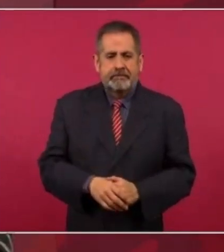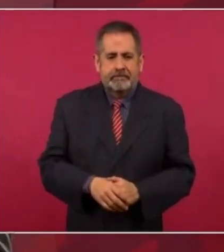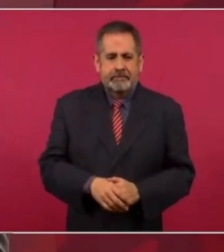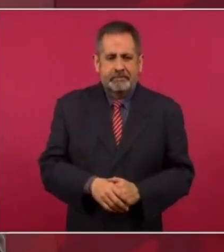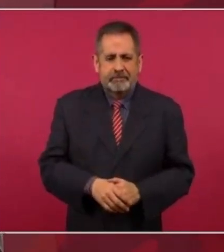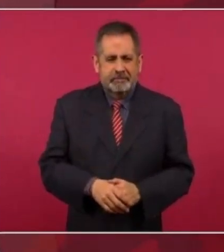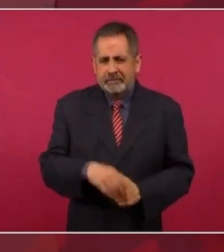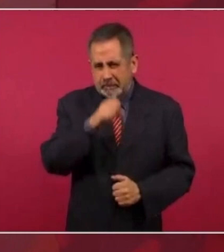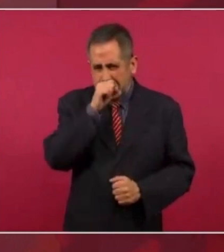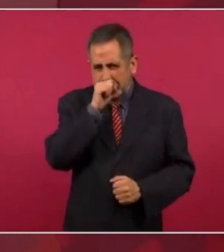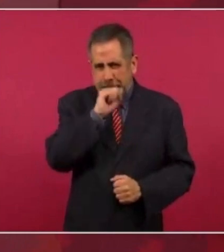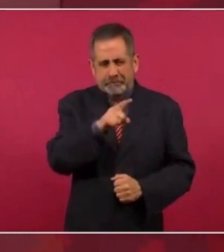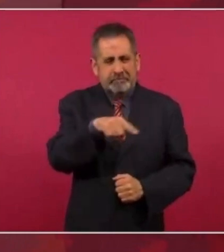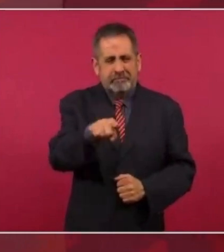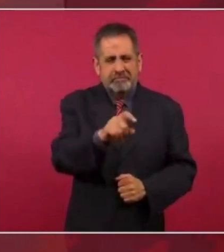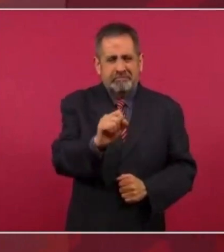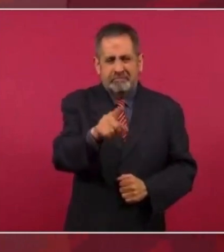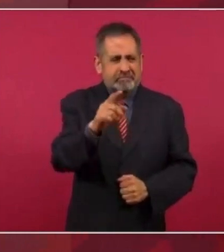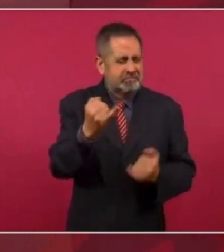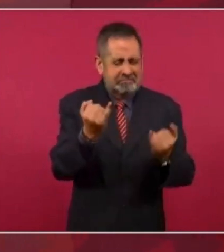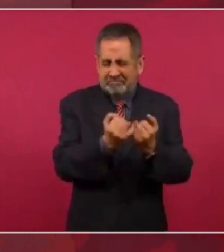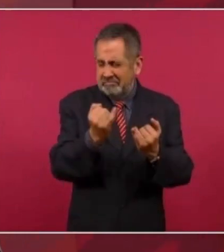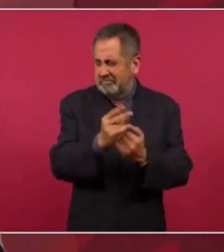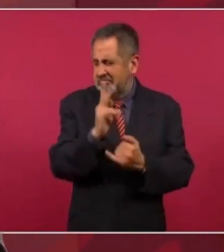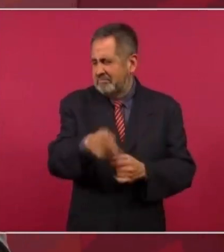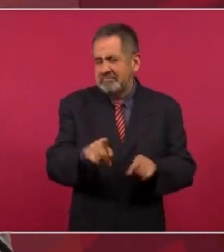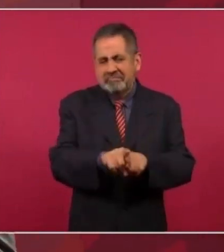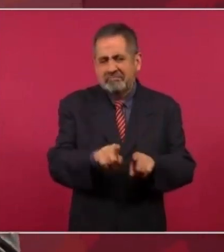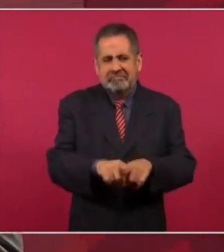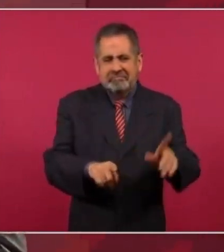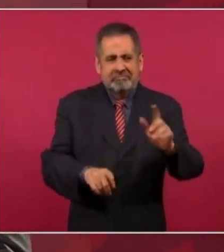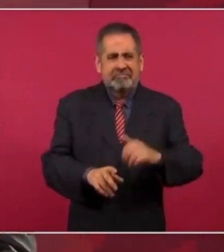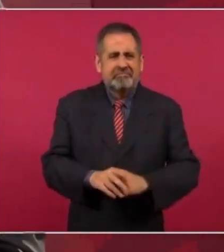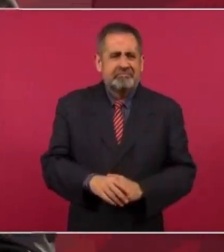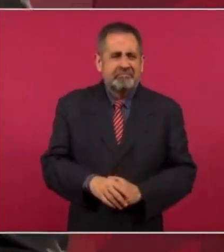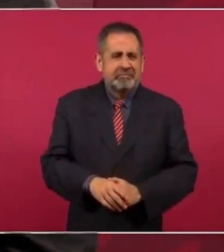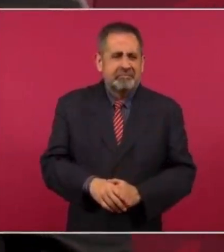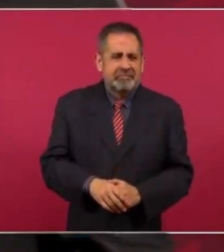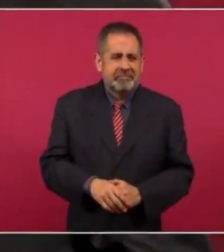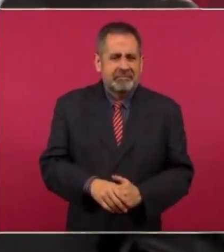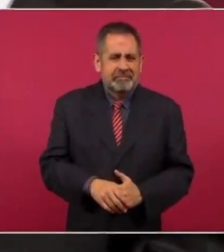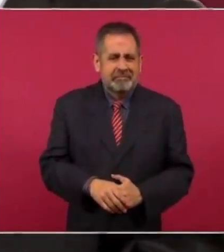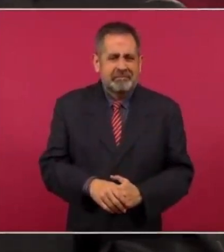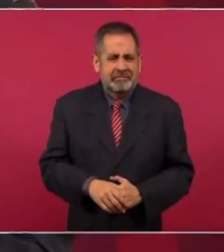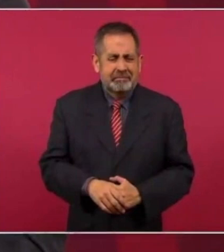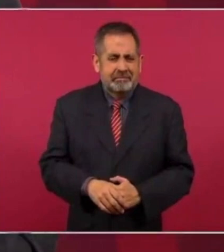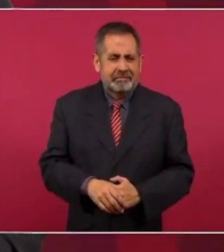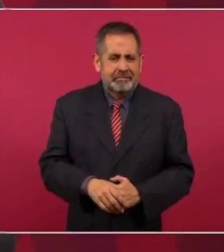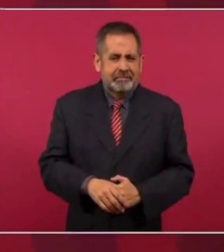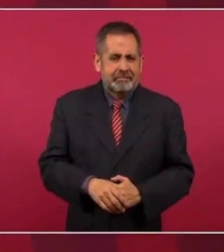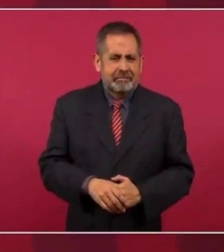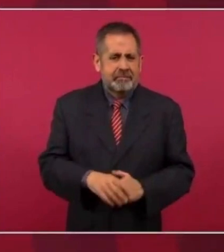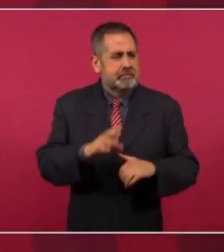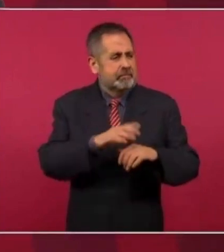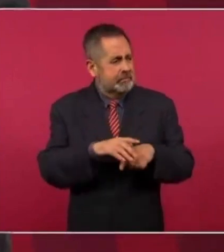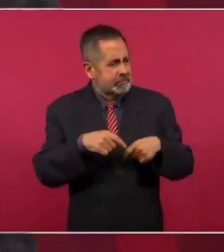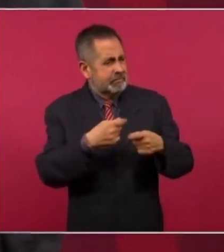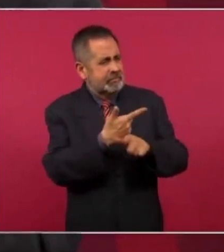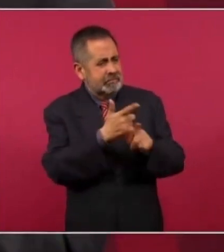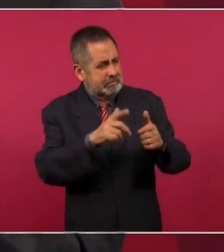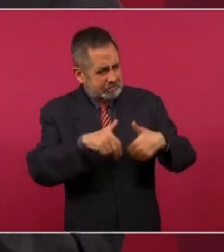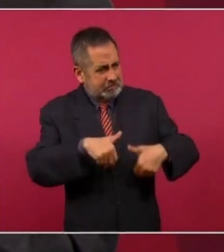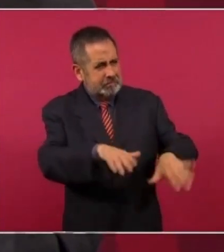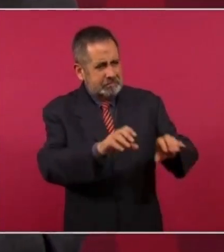Es lo mismo, igual. Es decir, ¿por qué le diste libertad